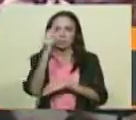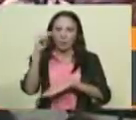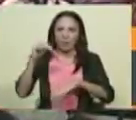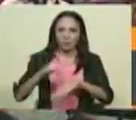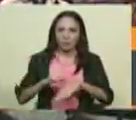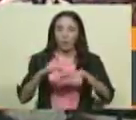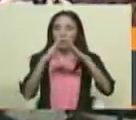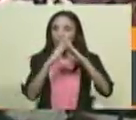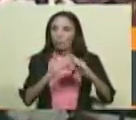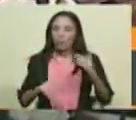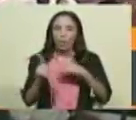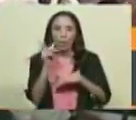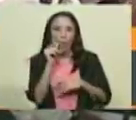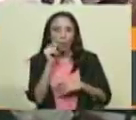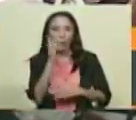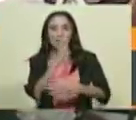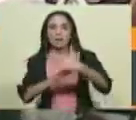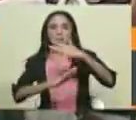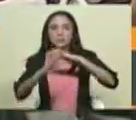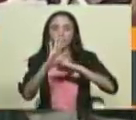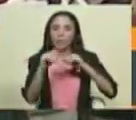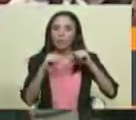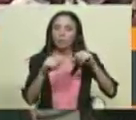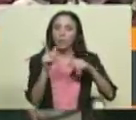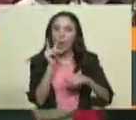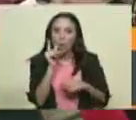De 5 directivos, 5 hombres.